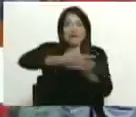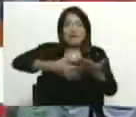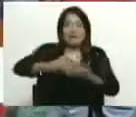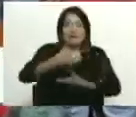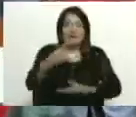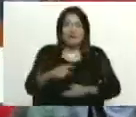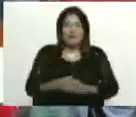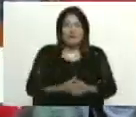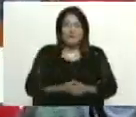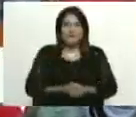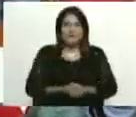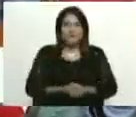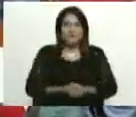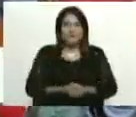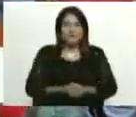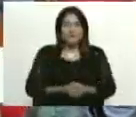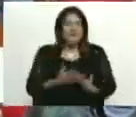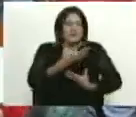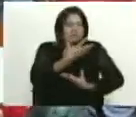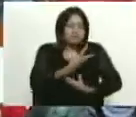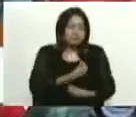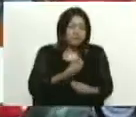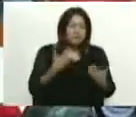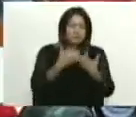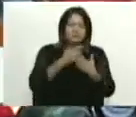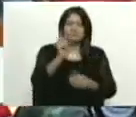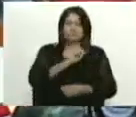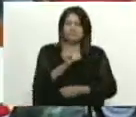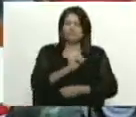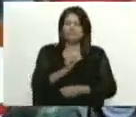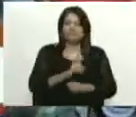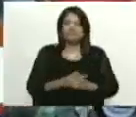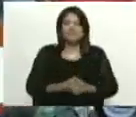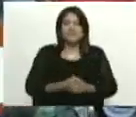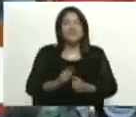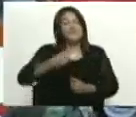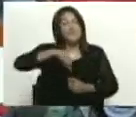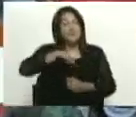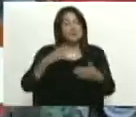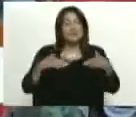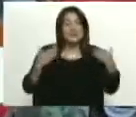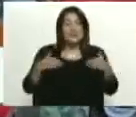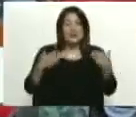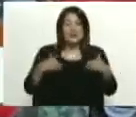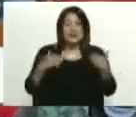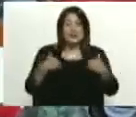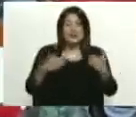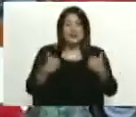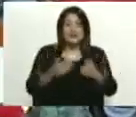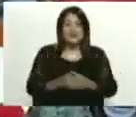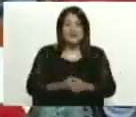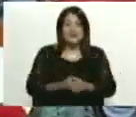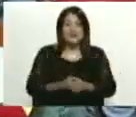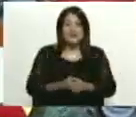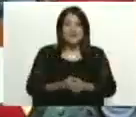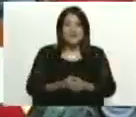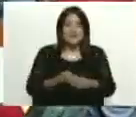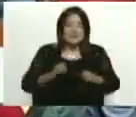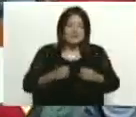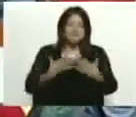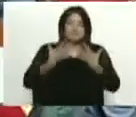no hay espacio para el desánimo, para la pelea, hay espacio para la alegría, hay espacio para el entusiasmo, para